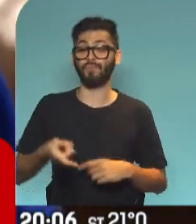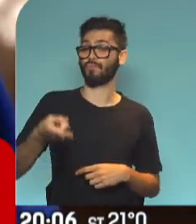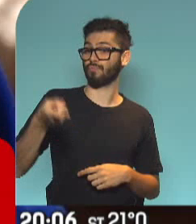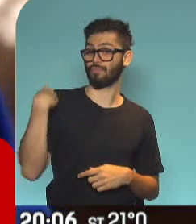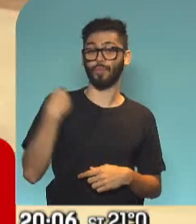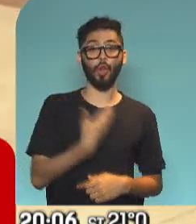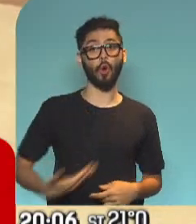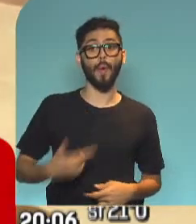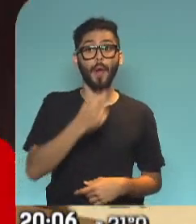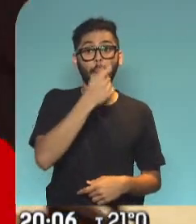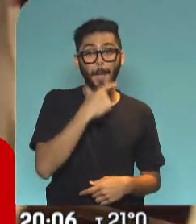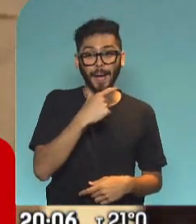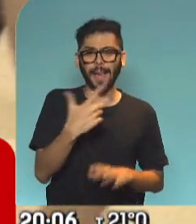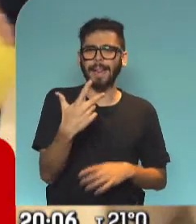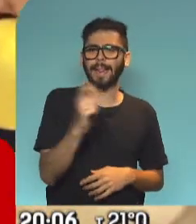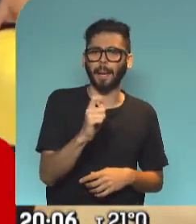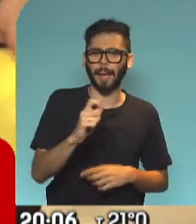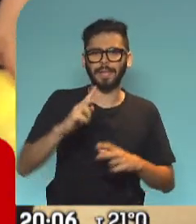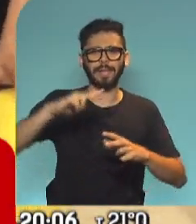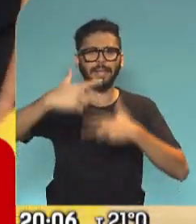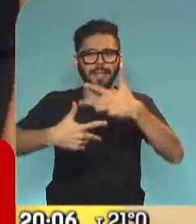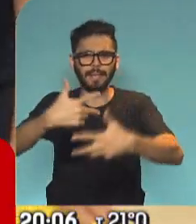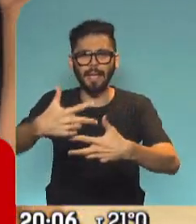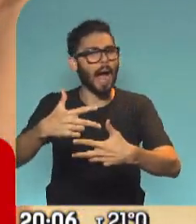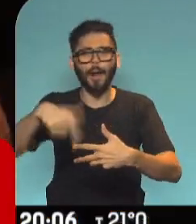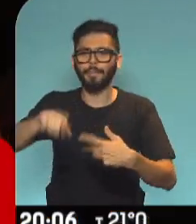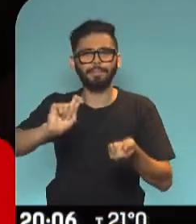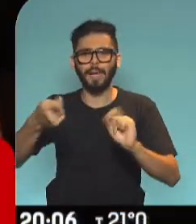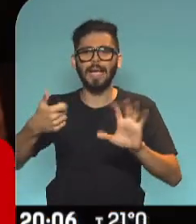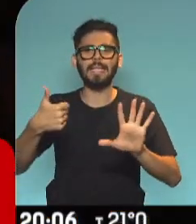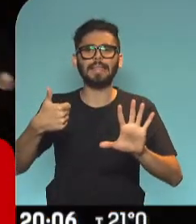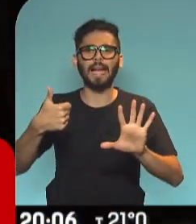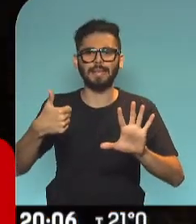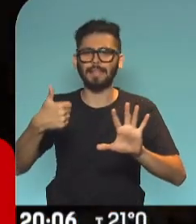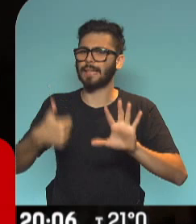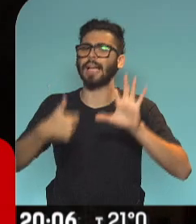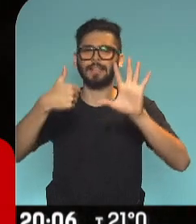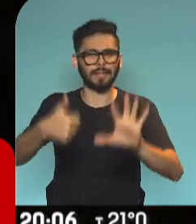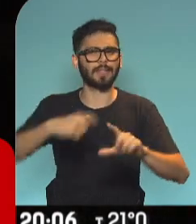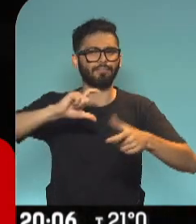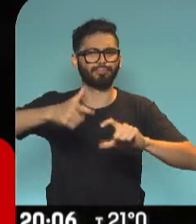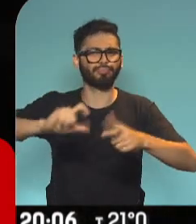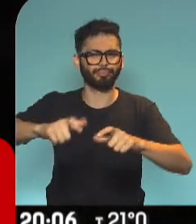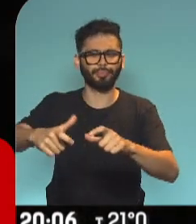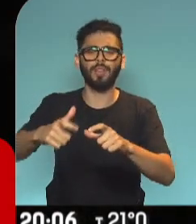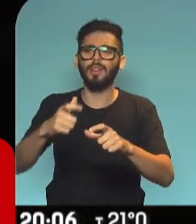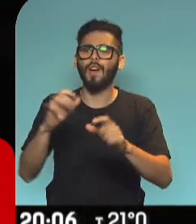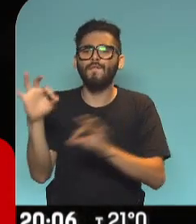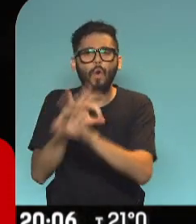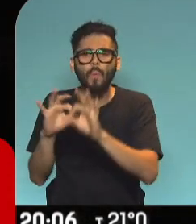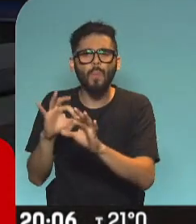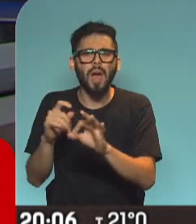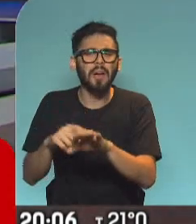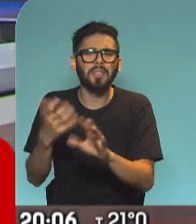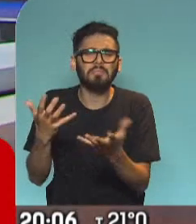que era trimestral. Bueno, ahora se hace semestral. Básicamente, lo que busca la fórmula es, en esencia, imitar a la